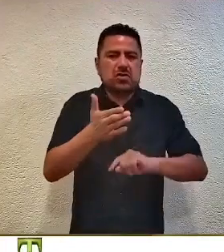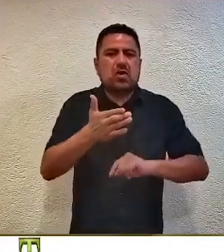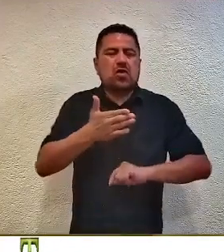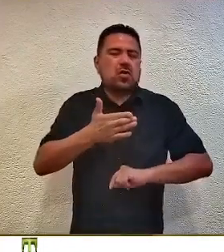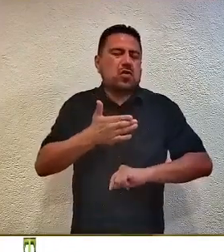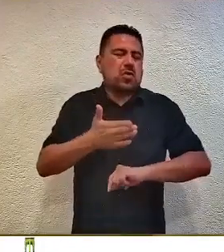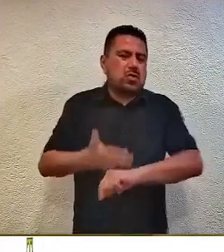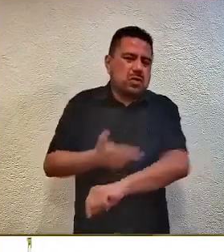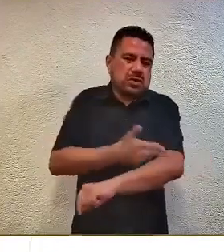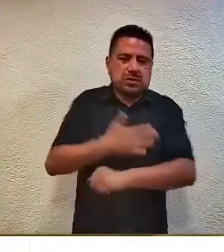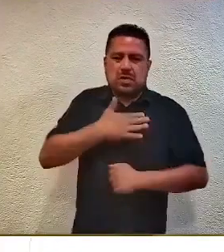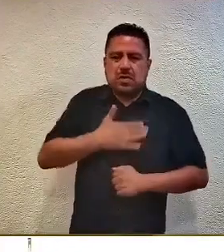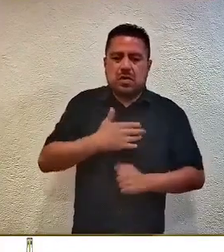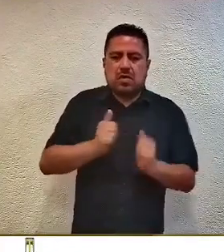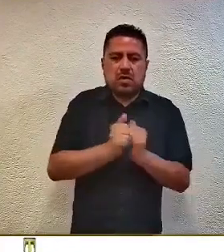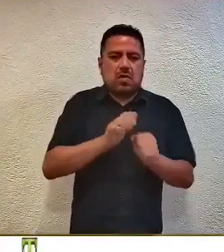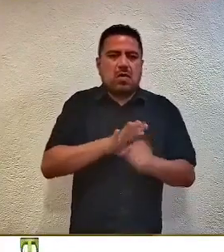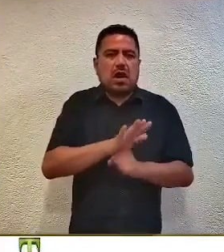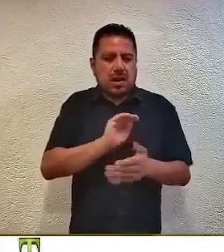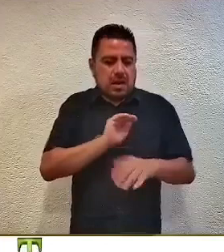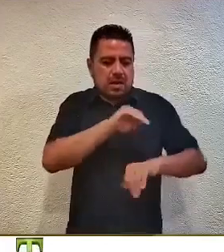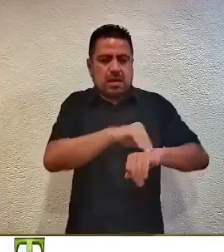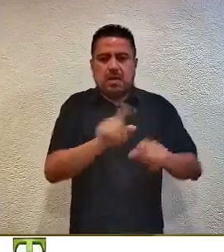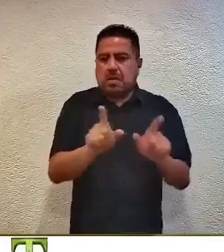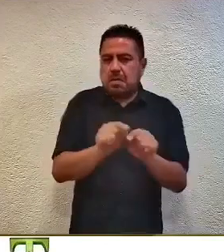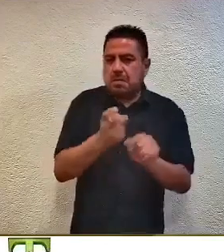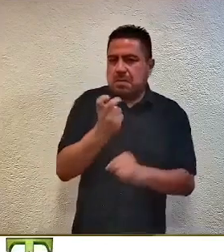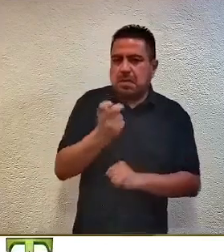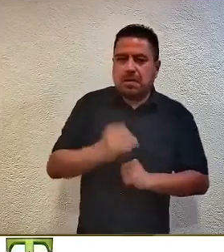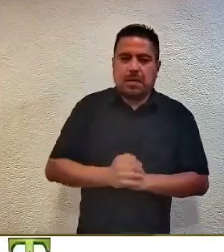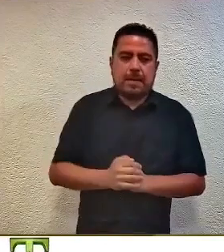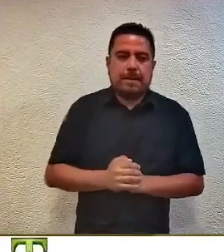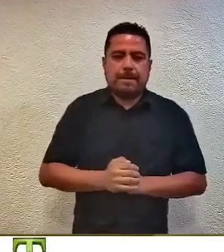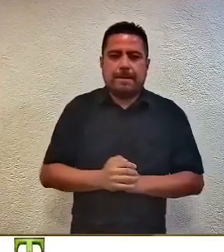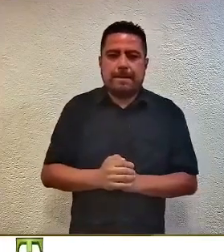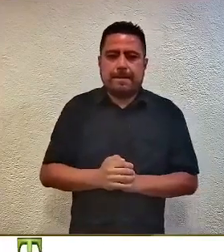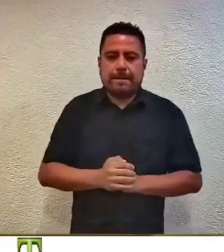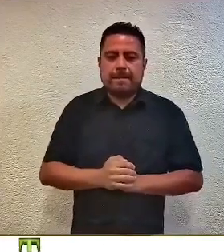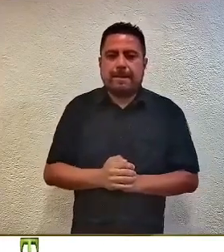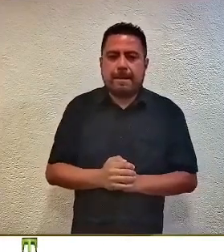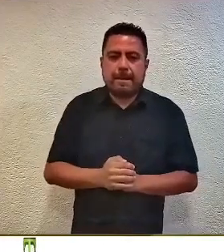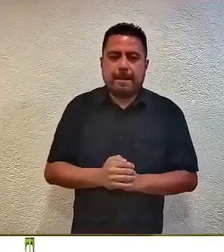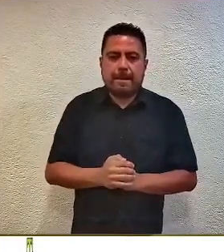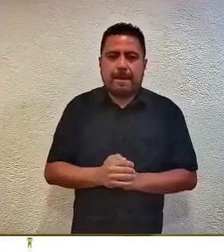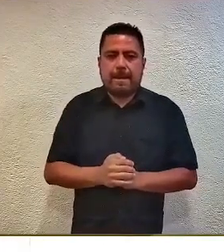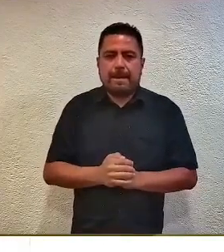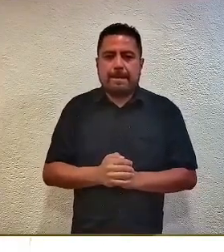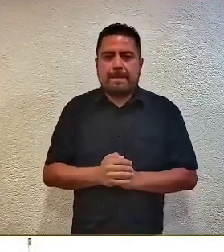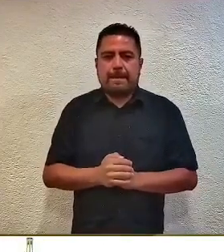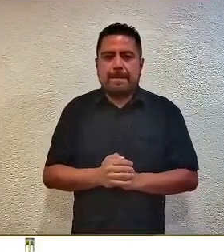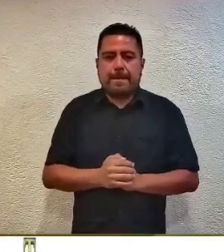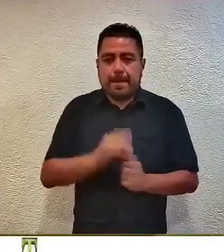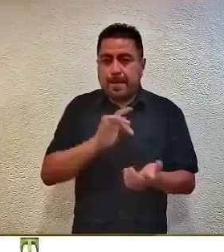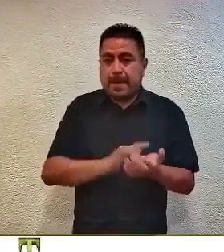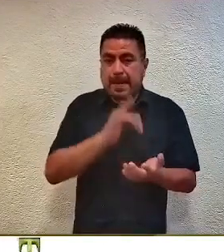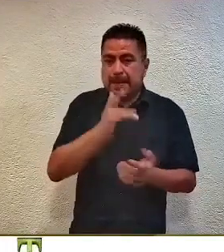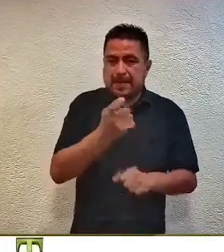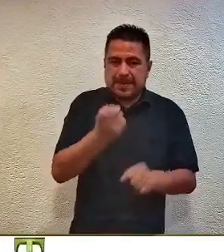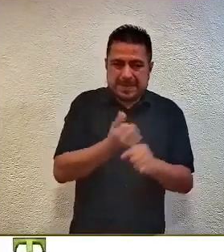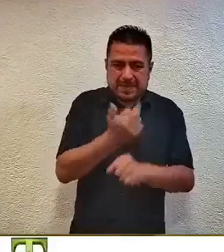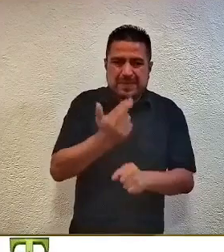conforme a los efectos de la presente sentencia. Es la cuenta, magistrada presidenta, magistradas, magistrado. Gracias,